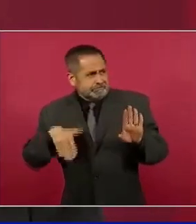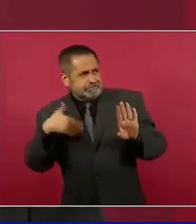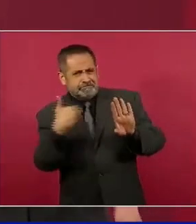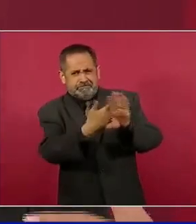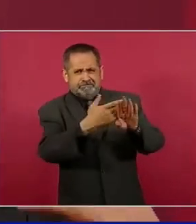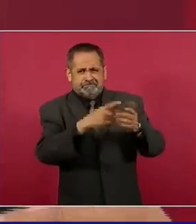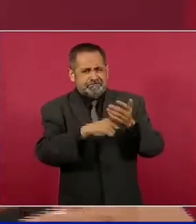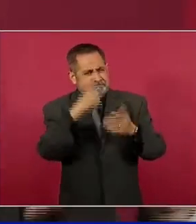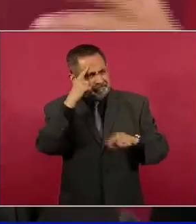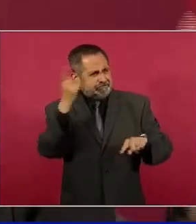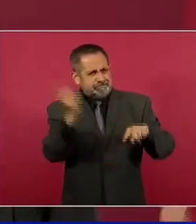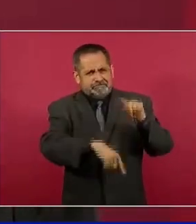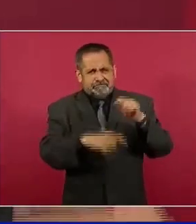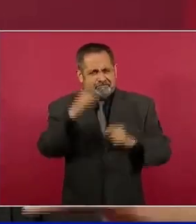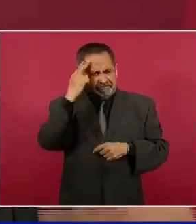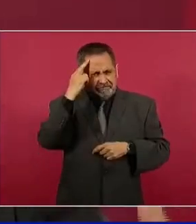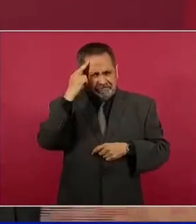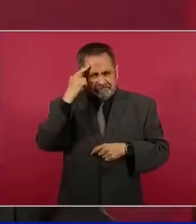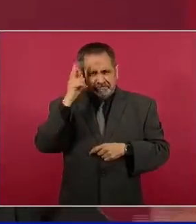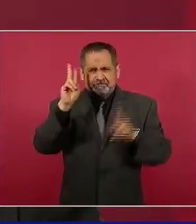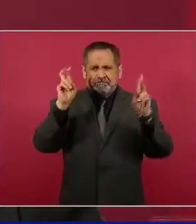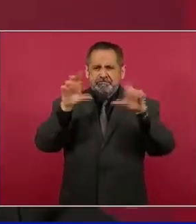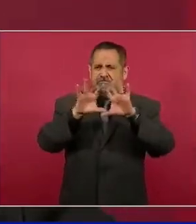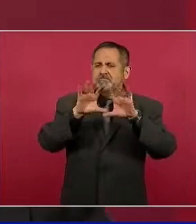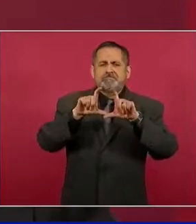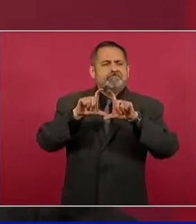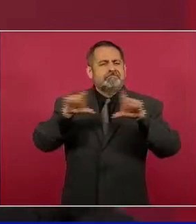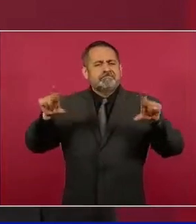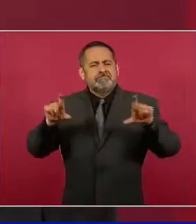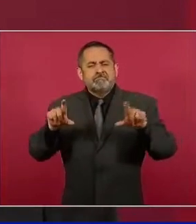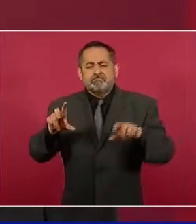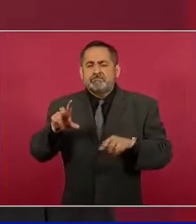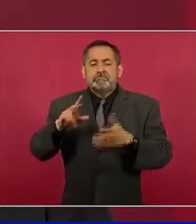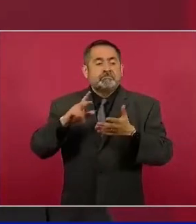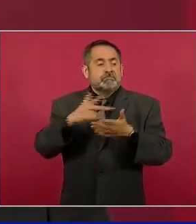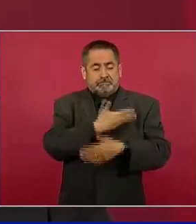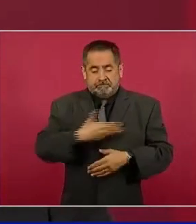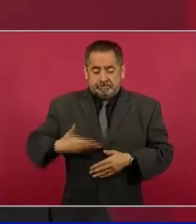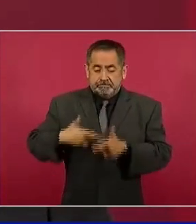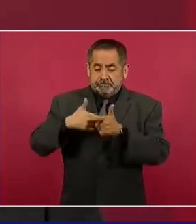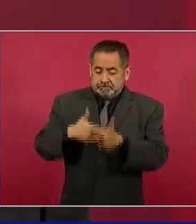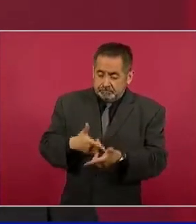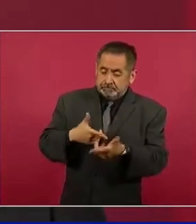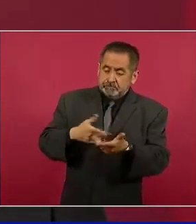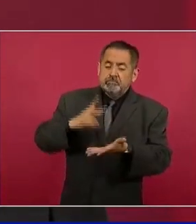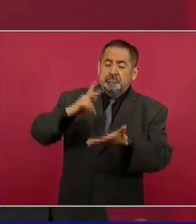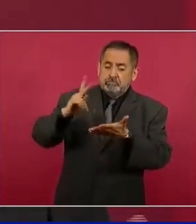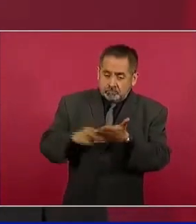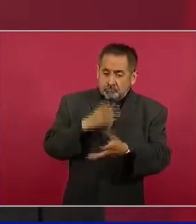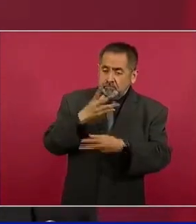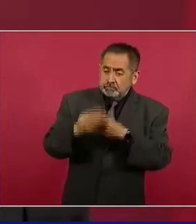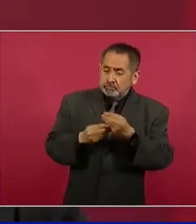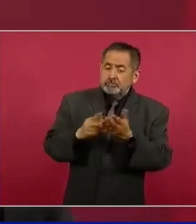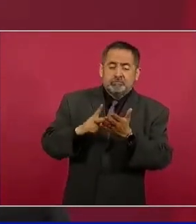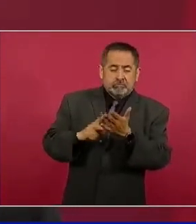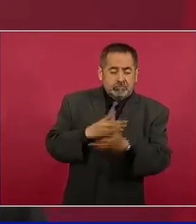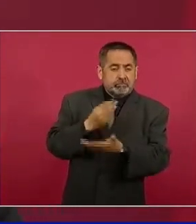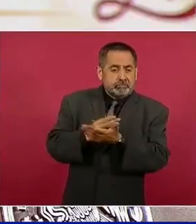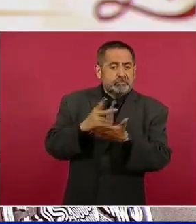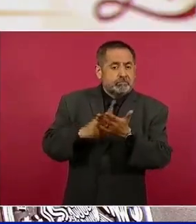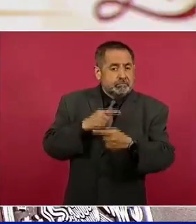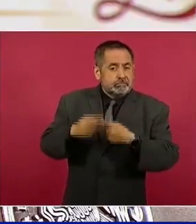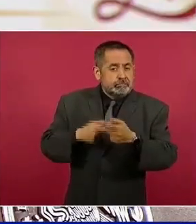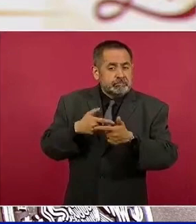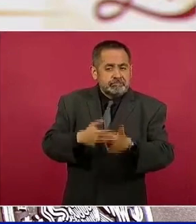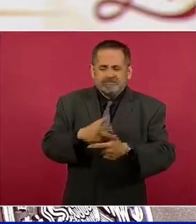porfirista con el lema sufragio efectivo, no reelección. voto efectivo, que